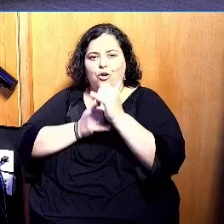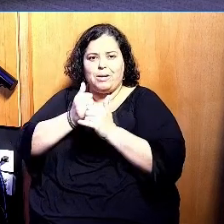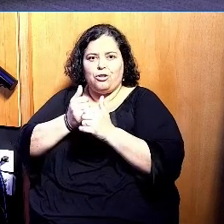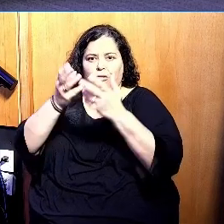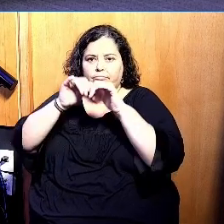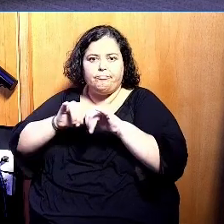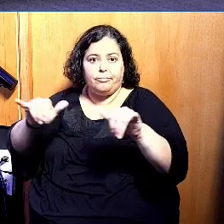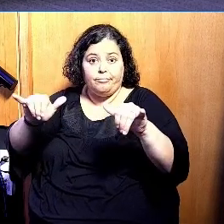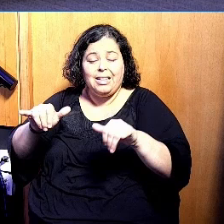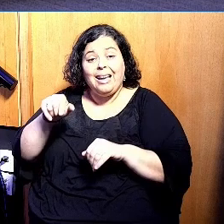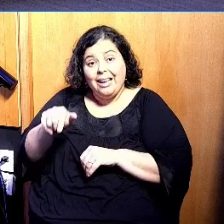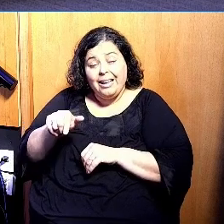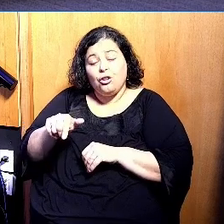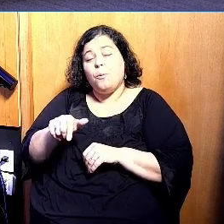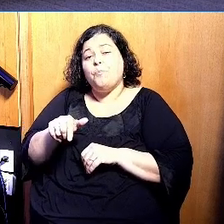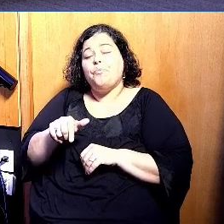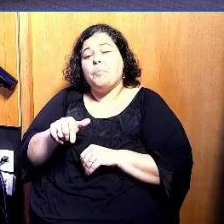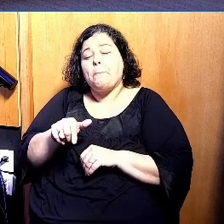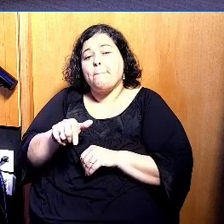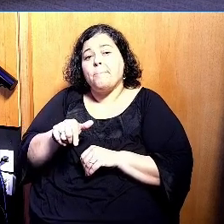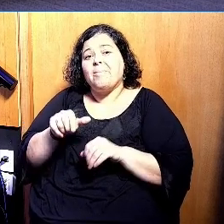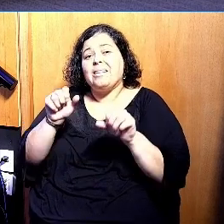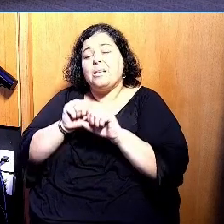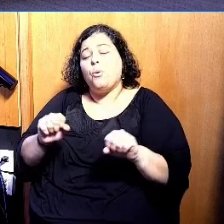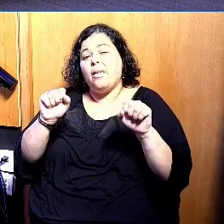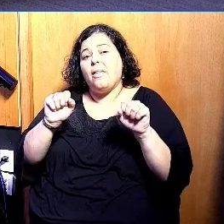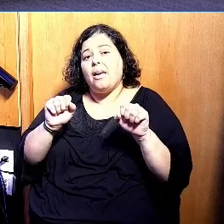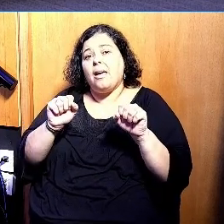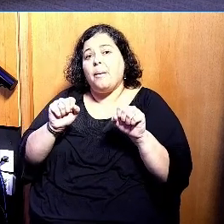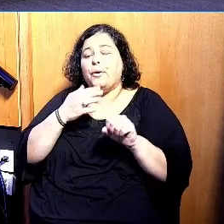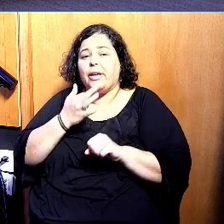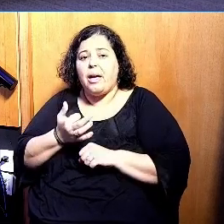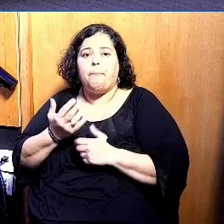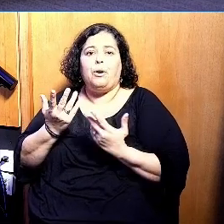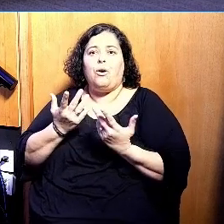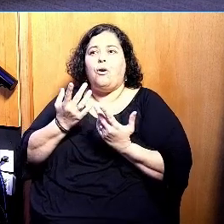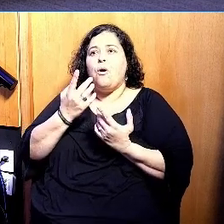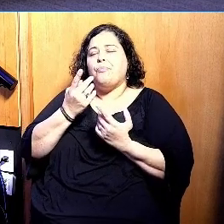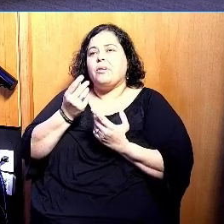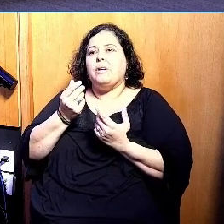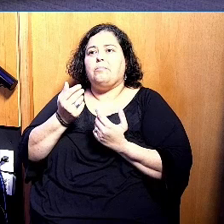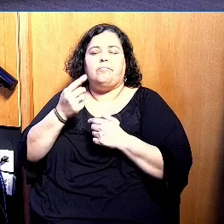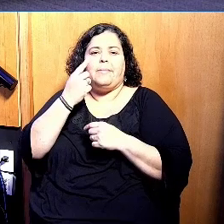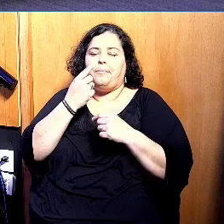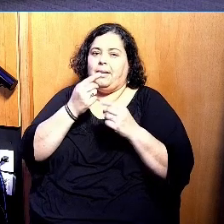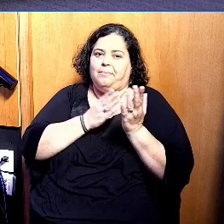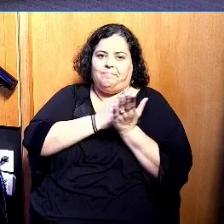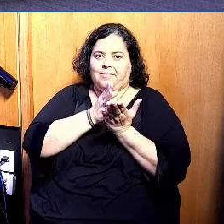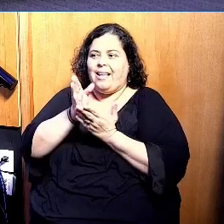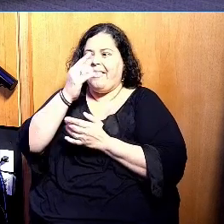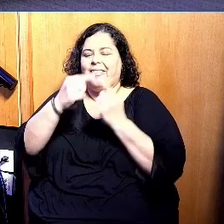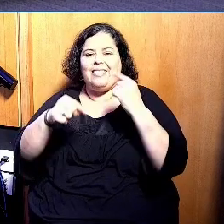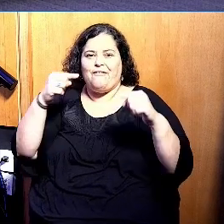esto se puede diferenciar en reportes automáticos, dashboards, o hacer data mining, o